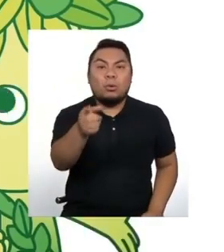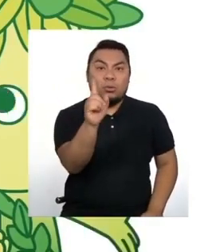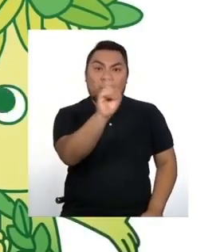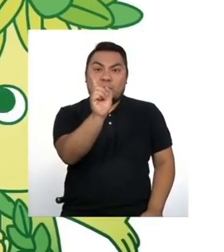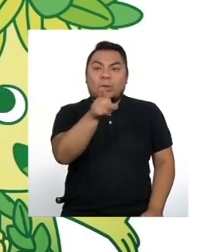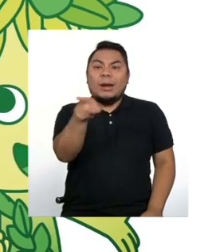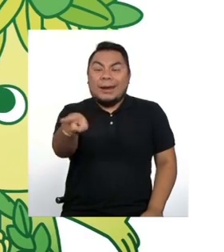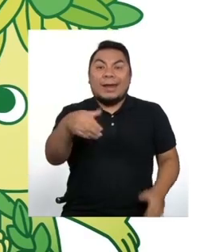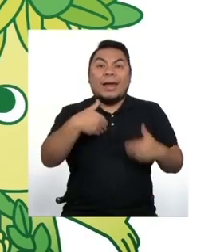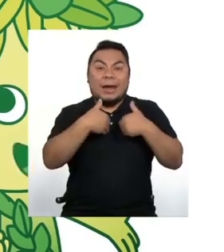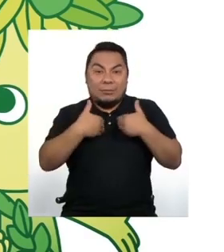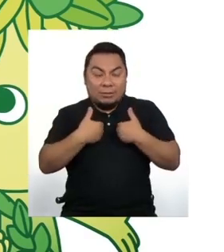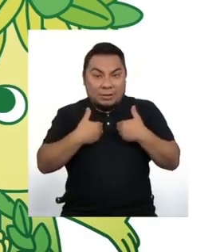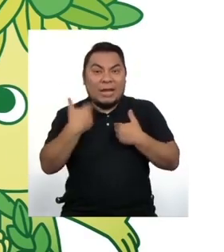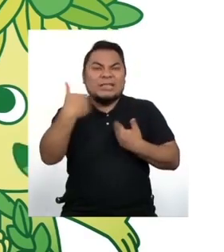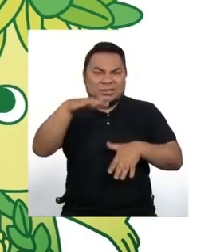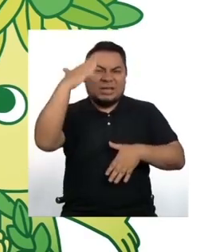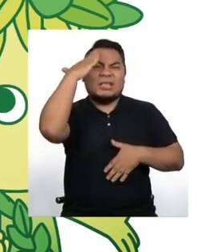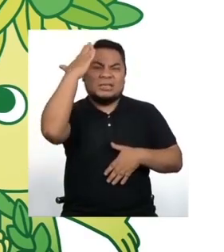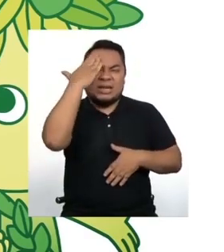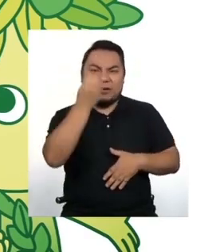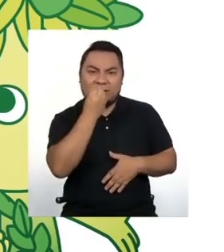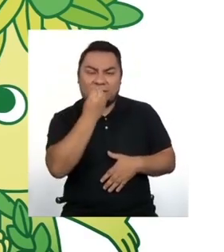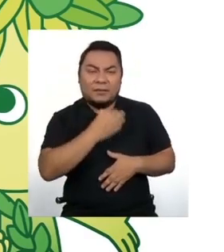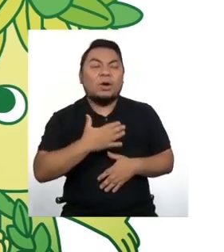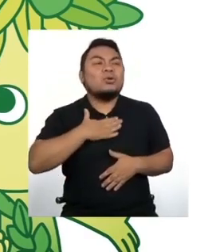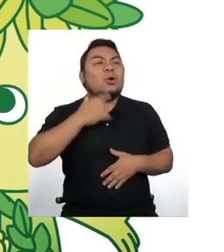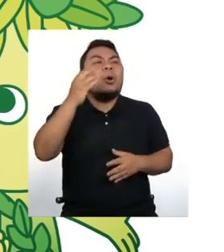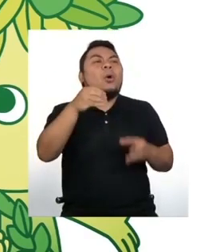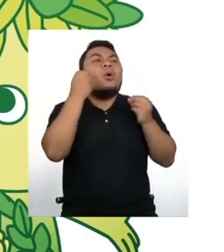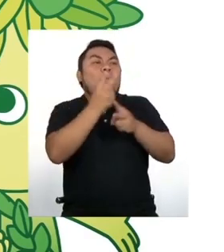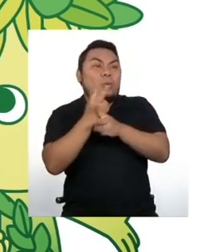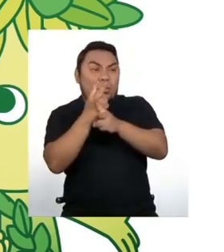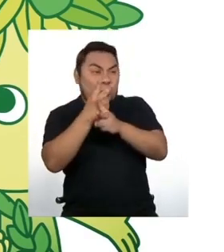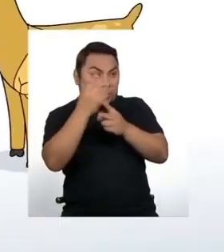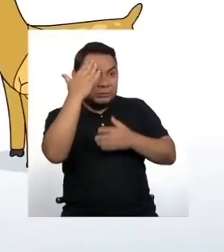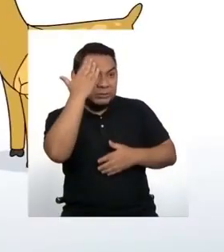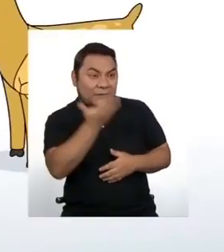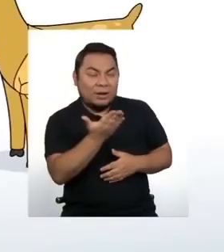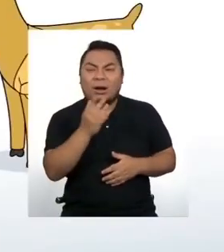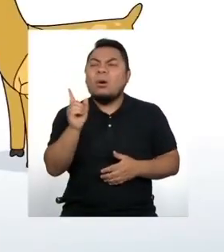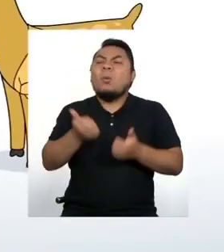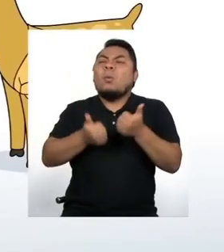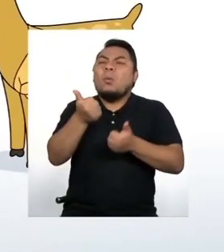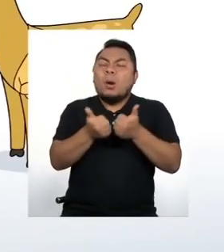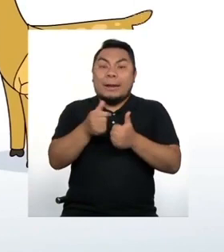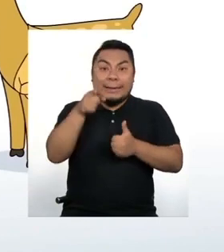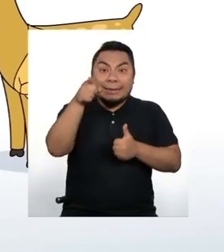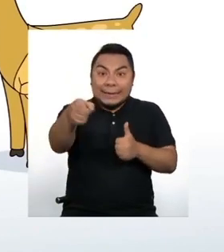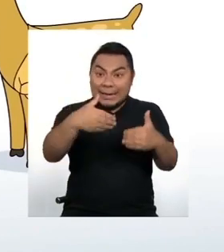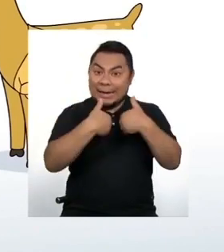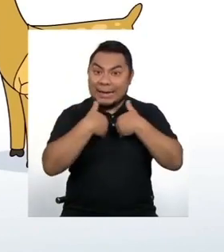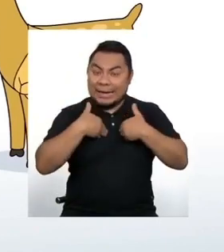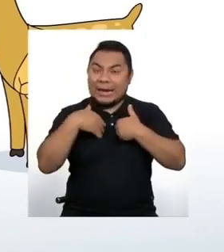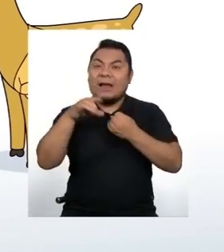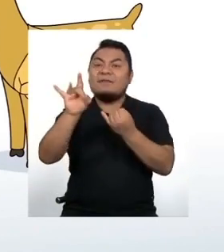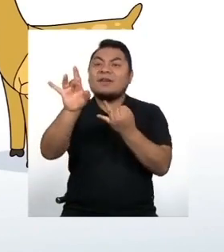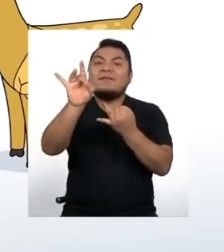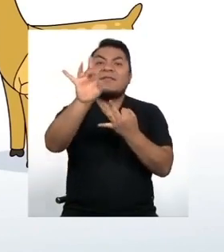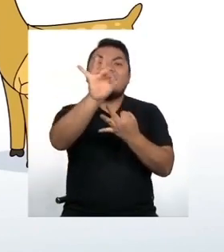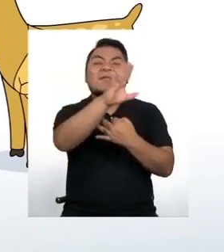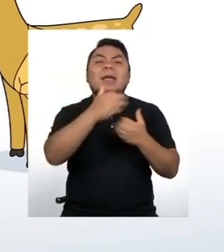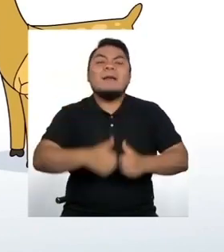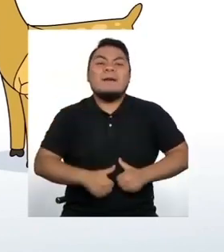forma diferente de hacer las cosas que queremos hacer? ¿Cómo qué? Si no se puede hacer nada. Hay